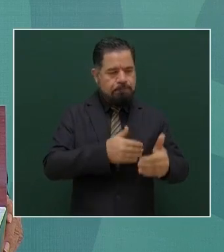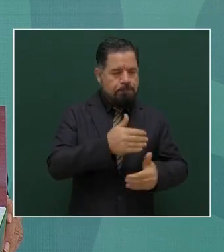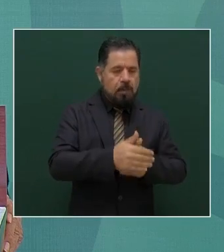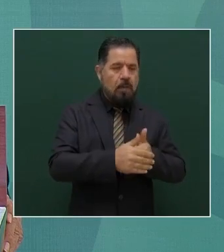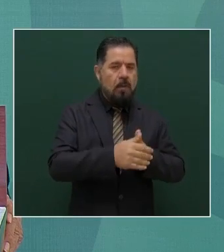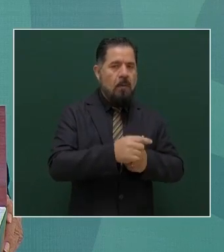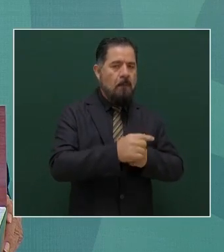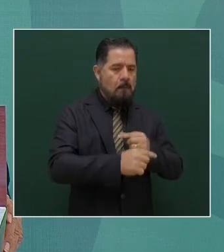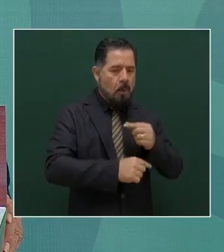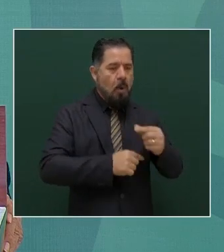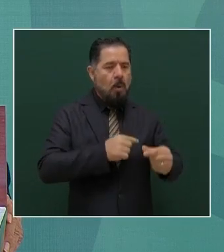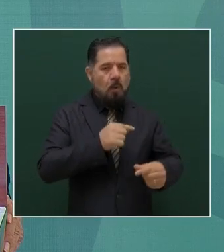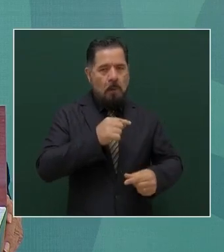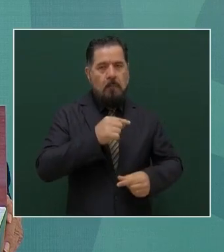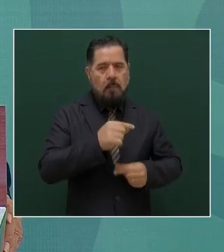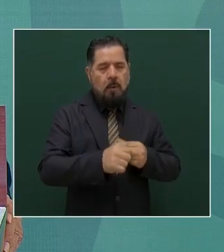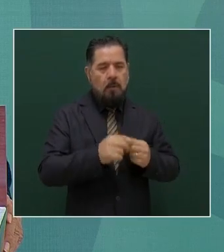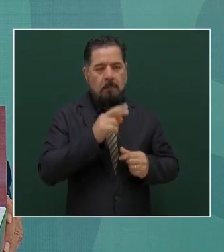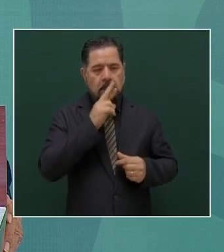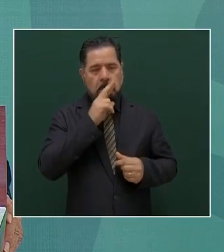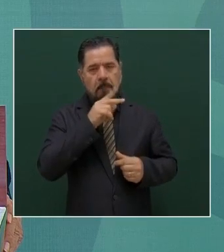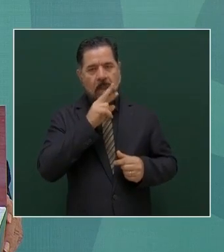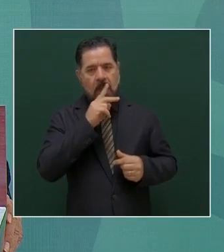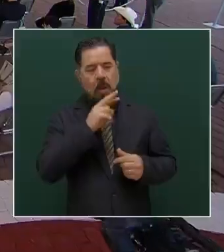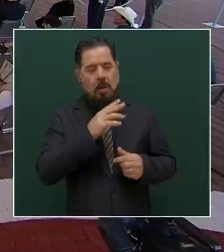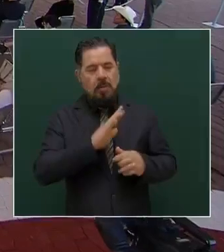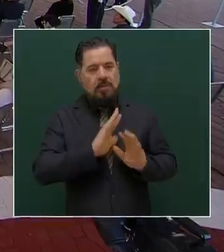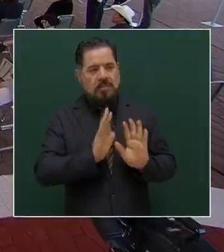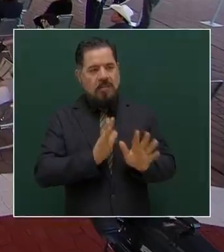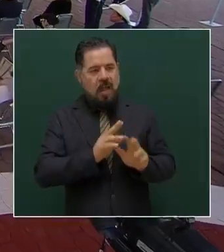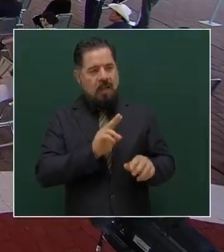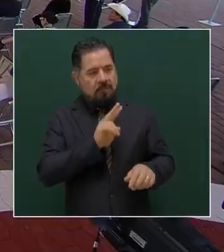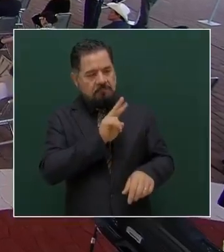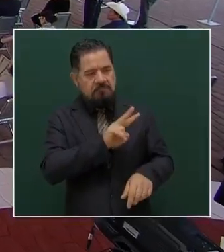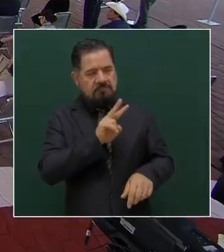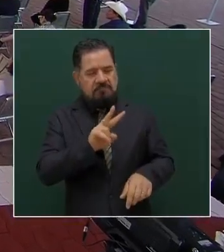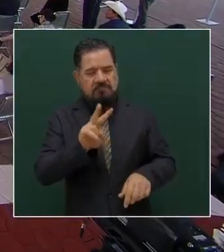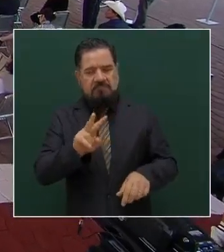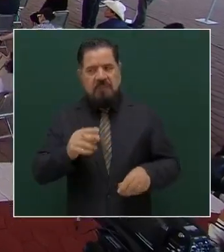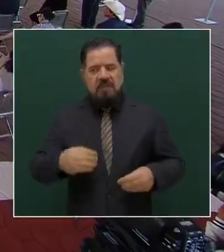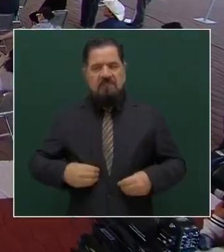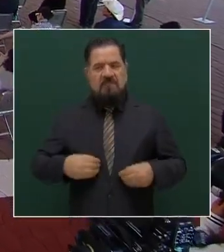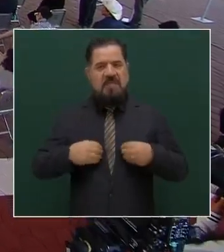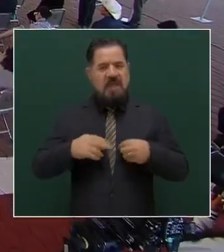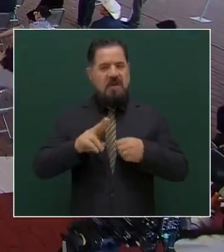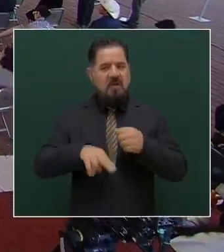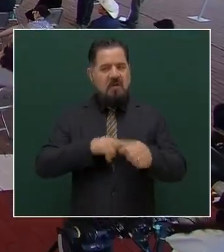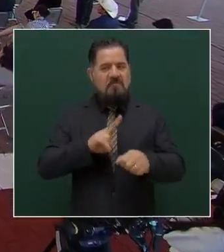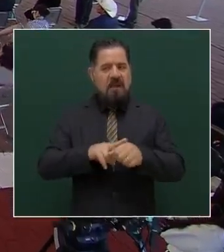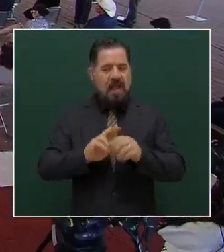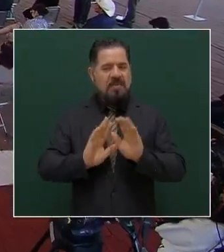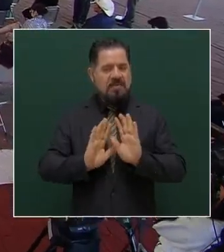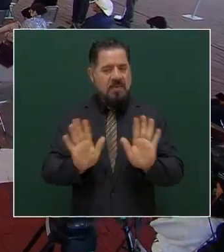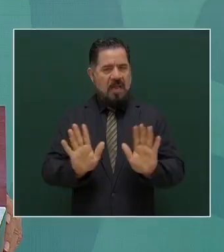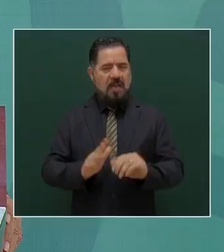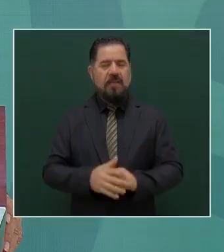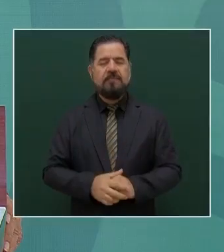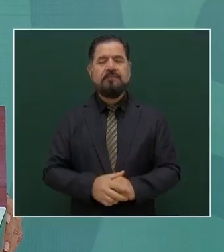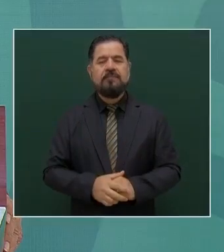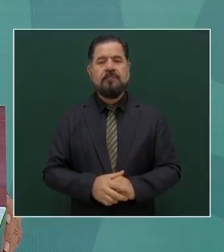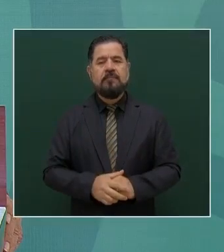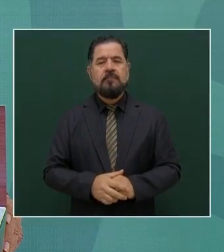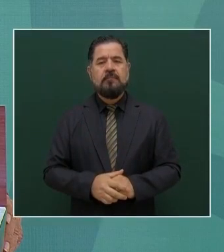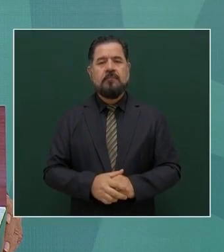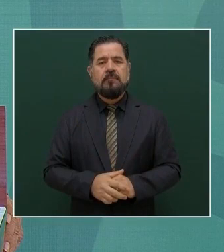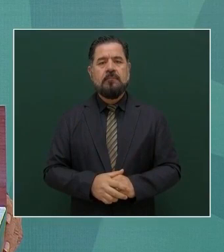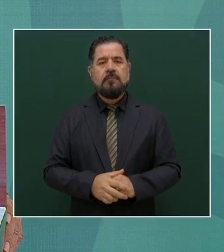regresando poco a poco a la normalidad. Y yo sigo